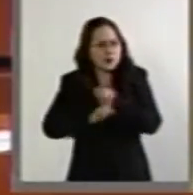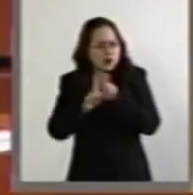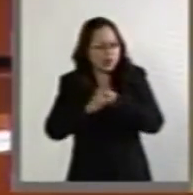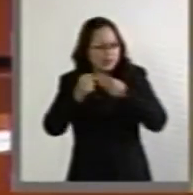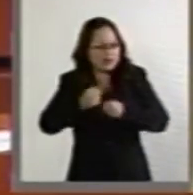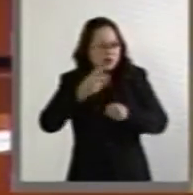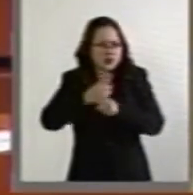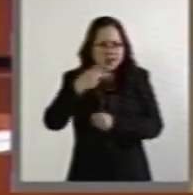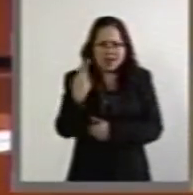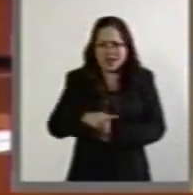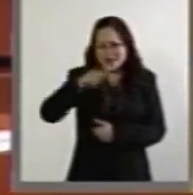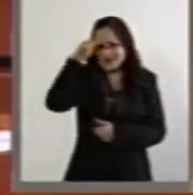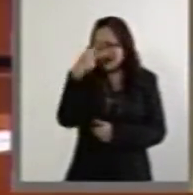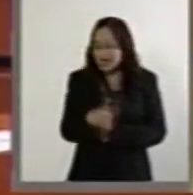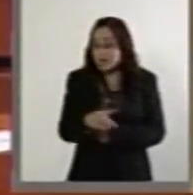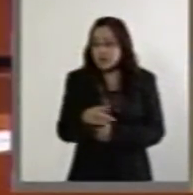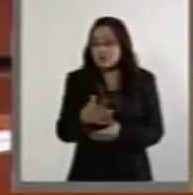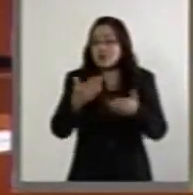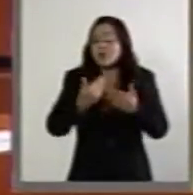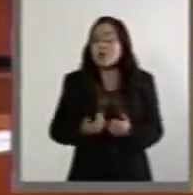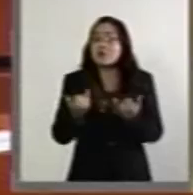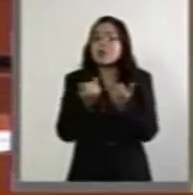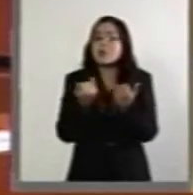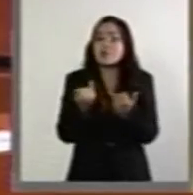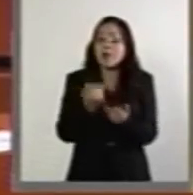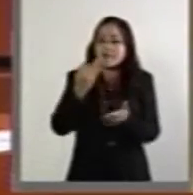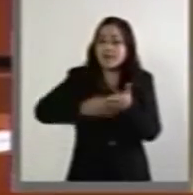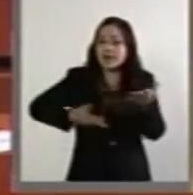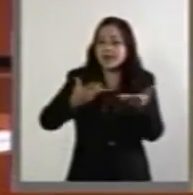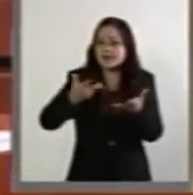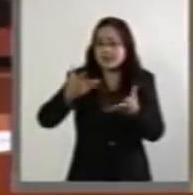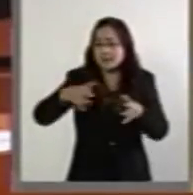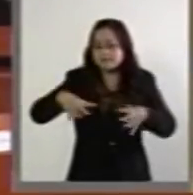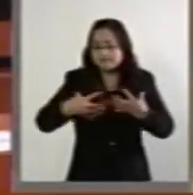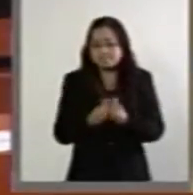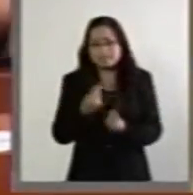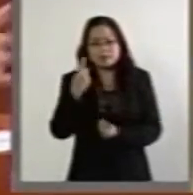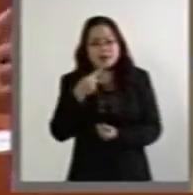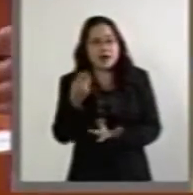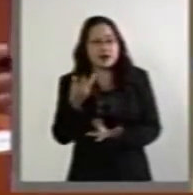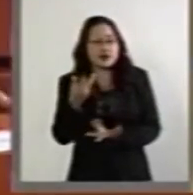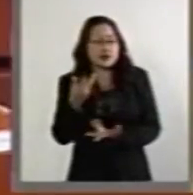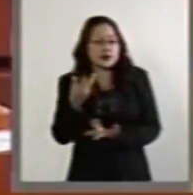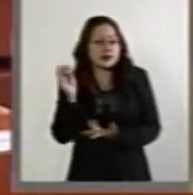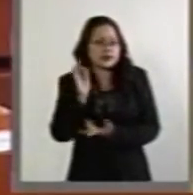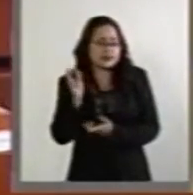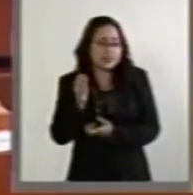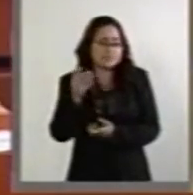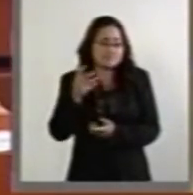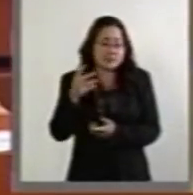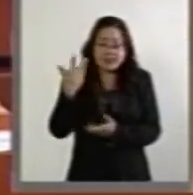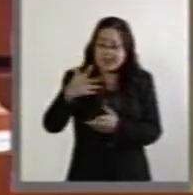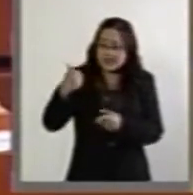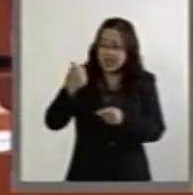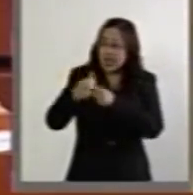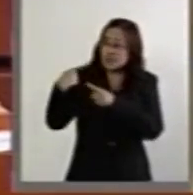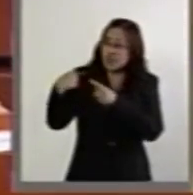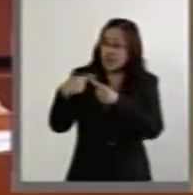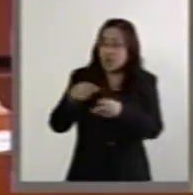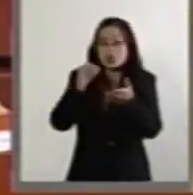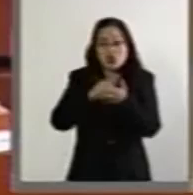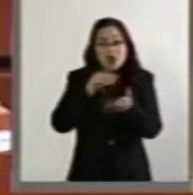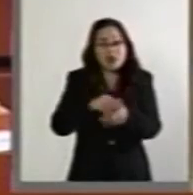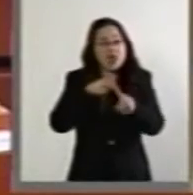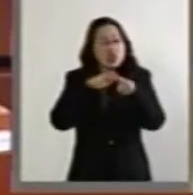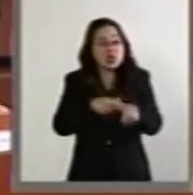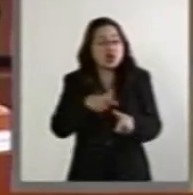en el país y también qué necesitamos hacer para que después de 10 años no nos sigan con el cuento